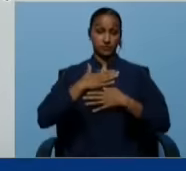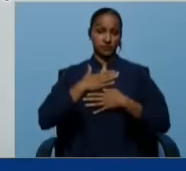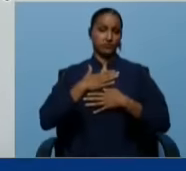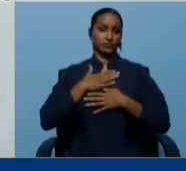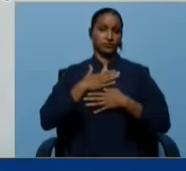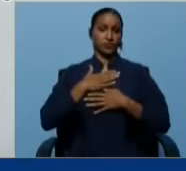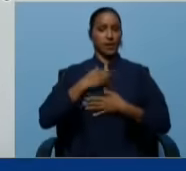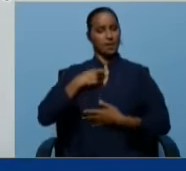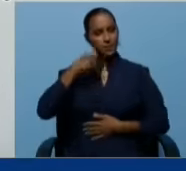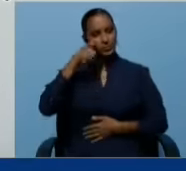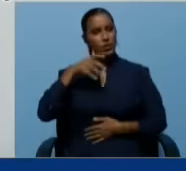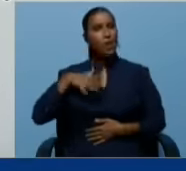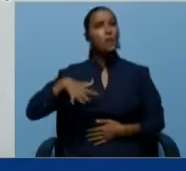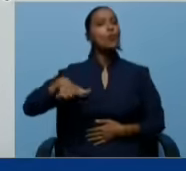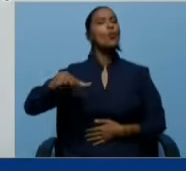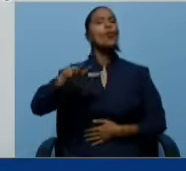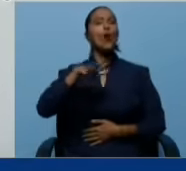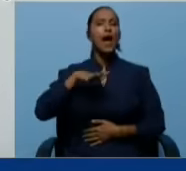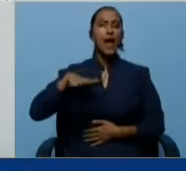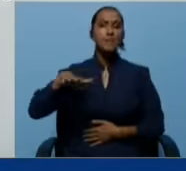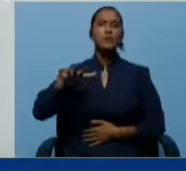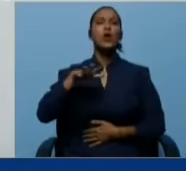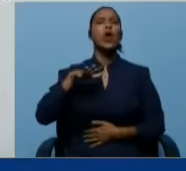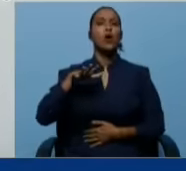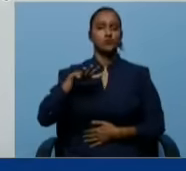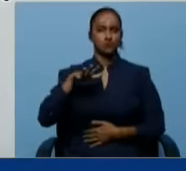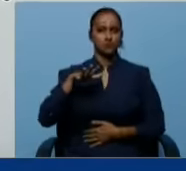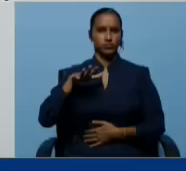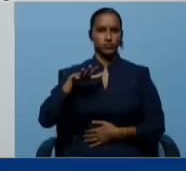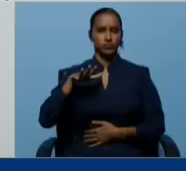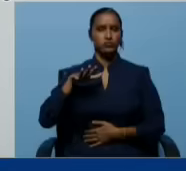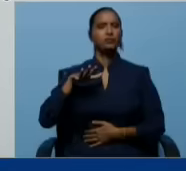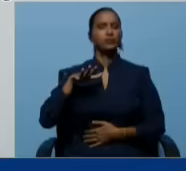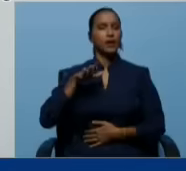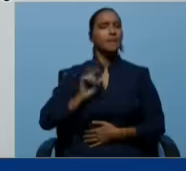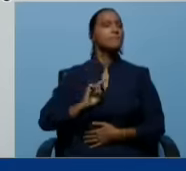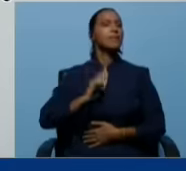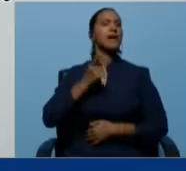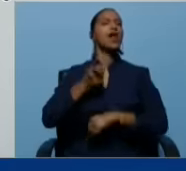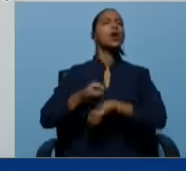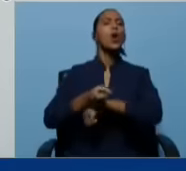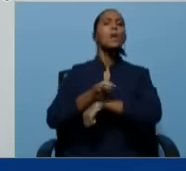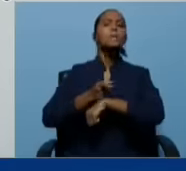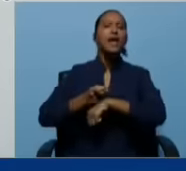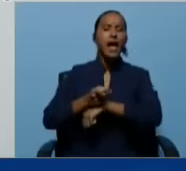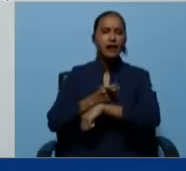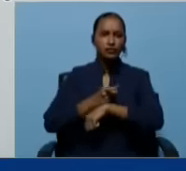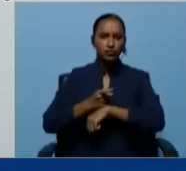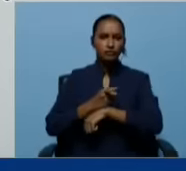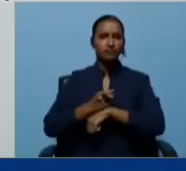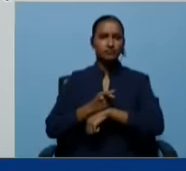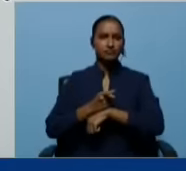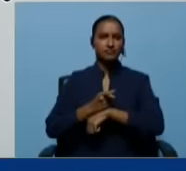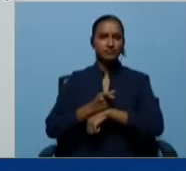aguerrido pueblo hondureño, del primer gobierno de la resistencia popular, de parte de nuestra primera presidenta en